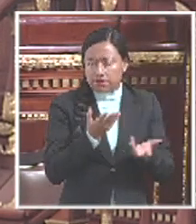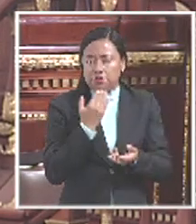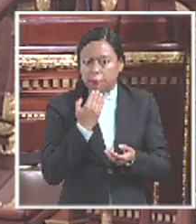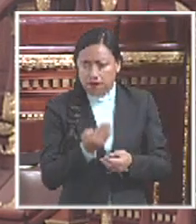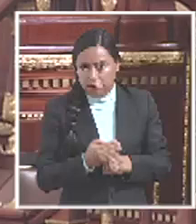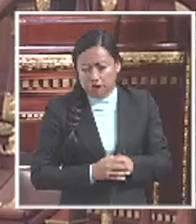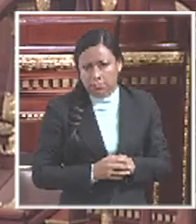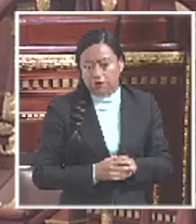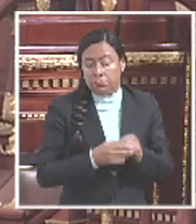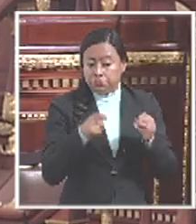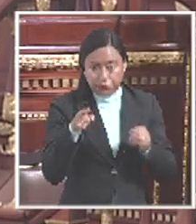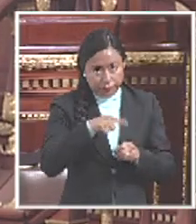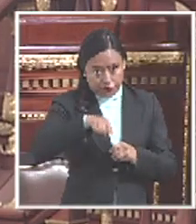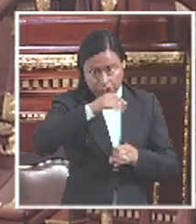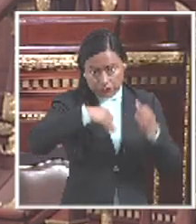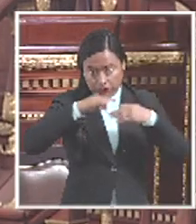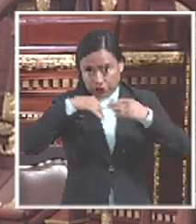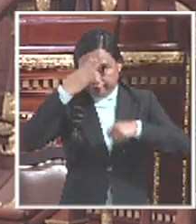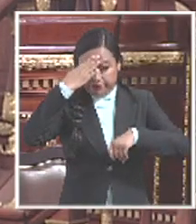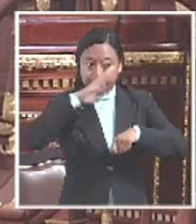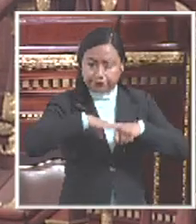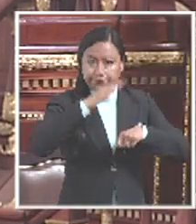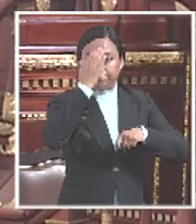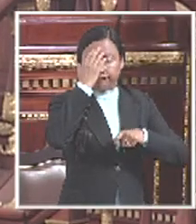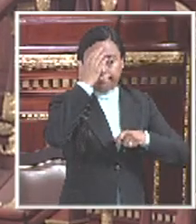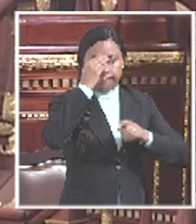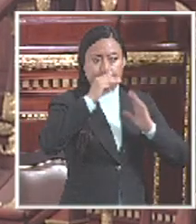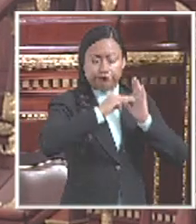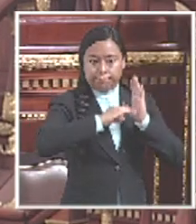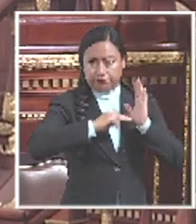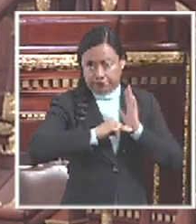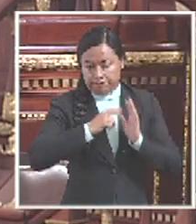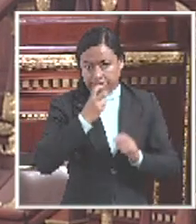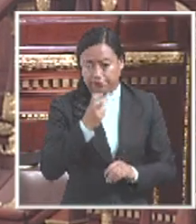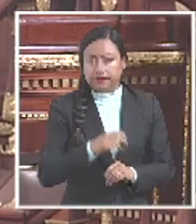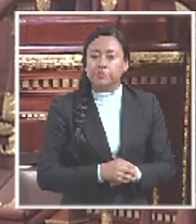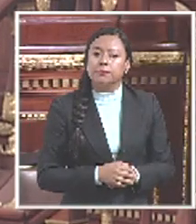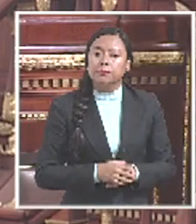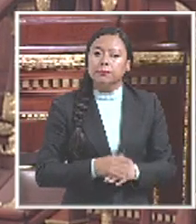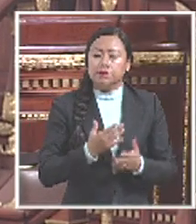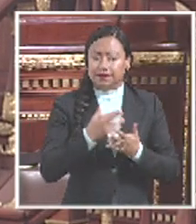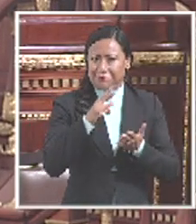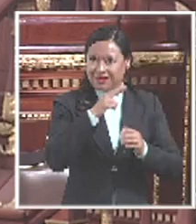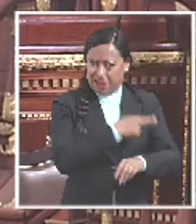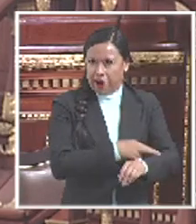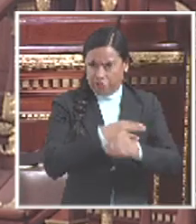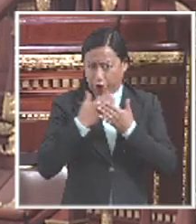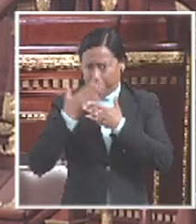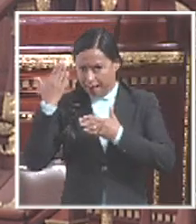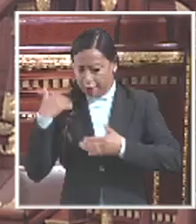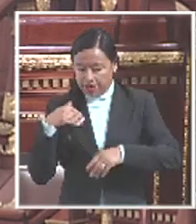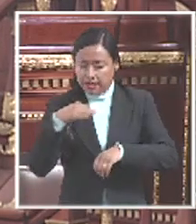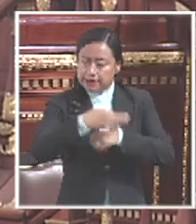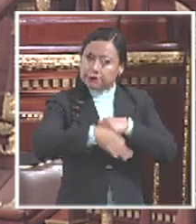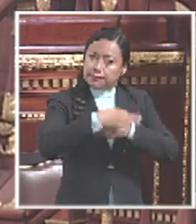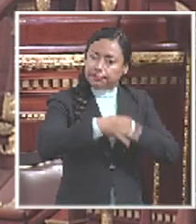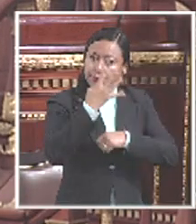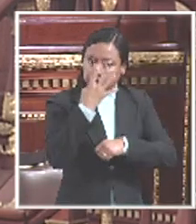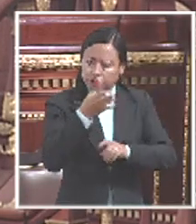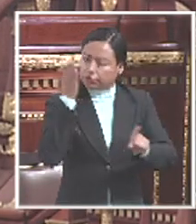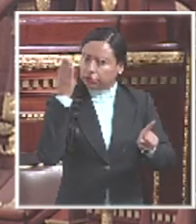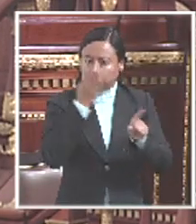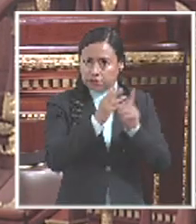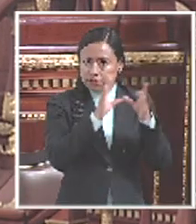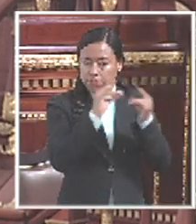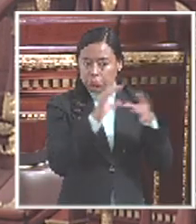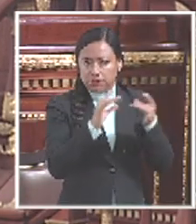medida que se está implementando. En el transitorio cuarto de esa reforma se especificó que a partir de la